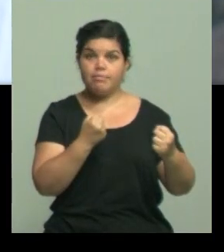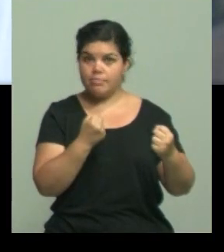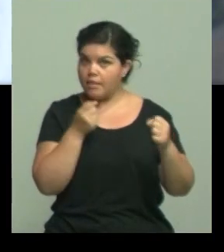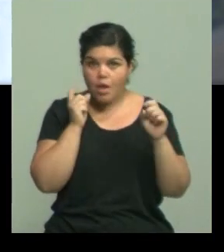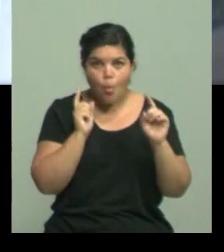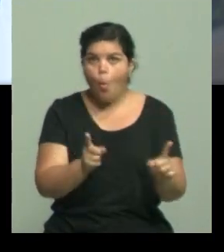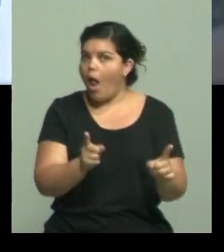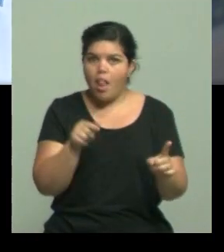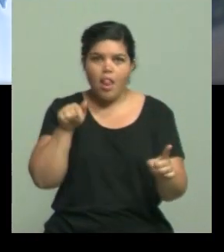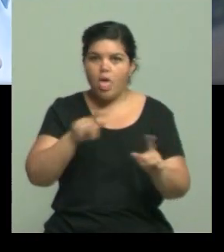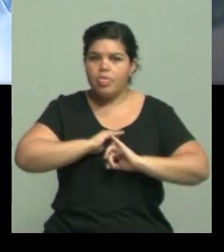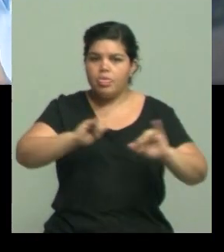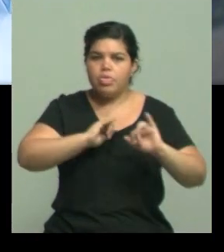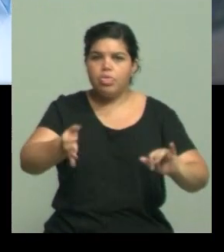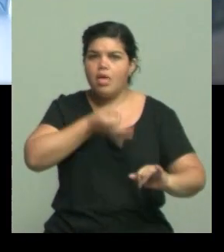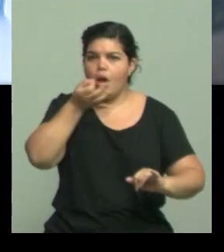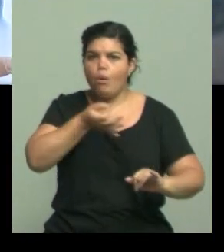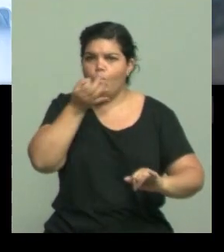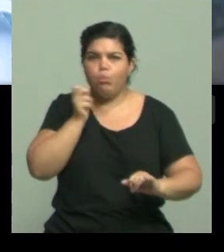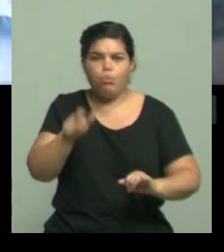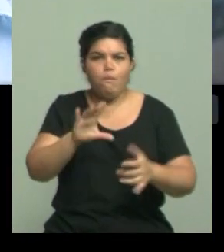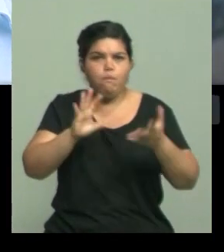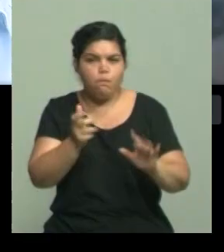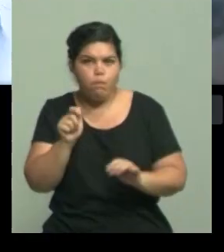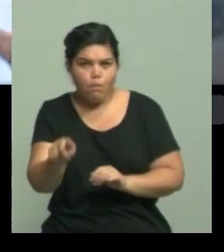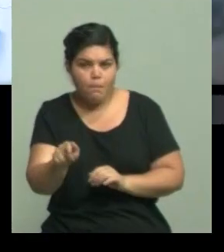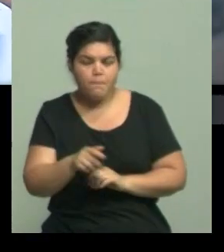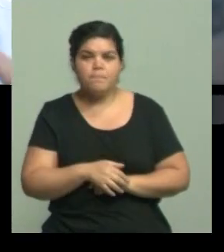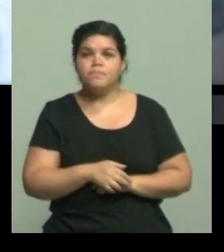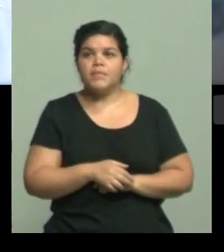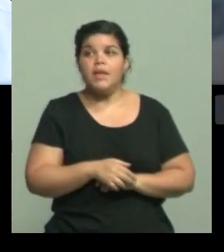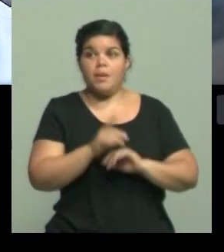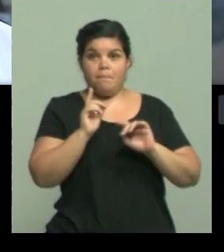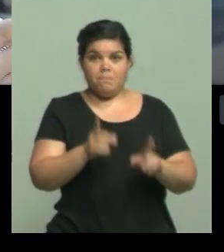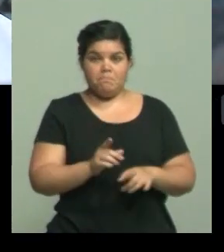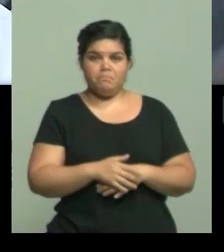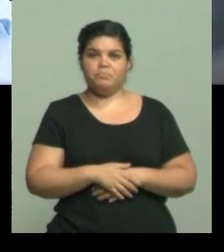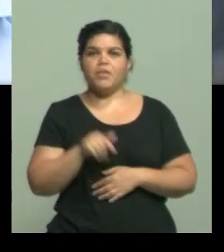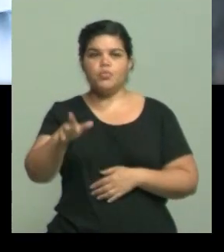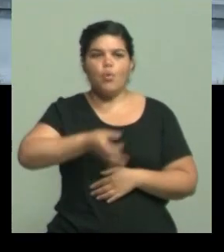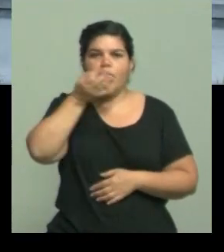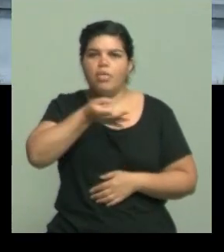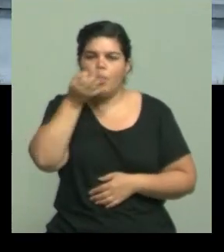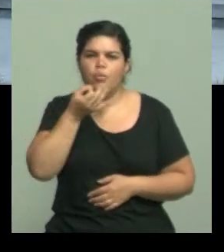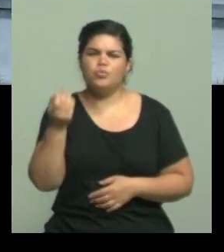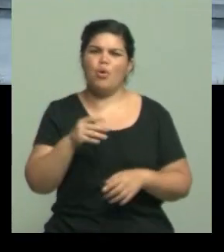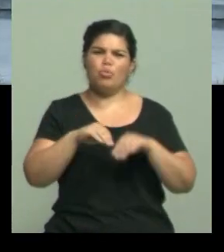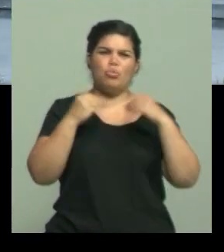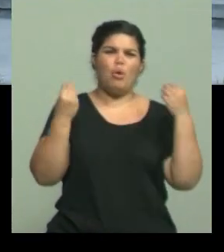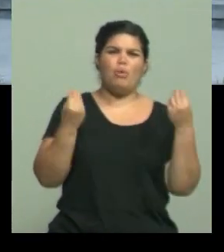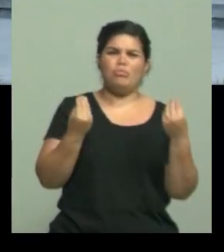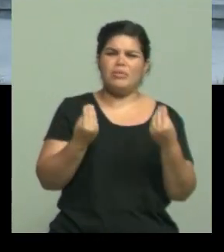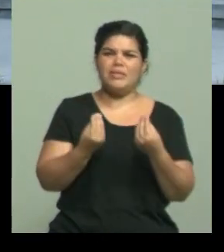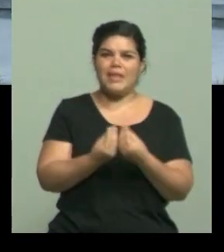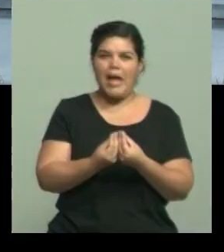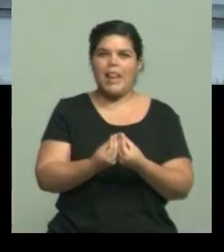Además, su discurso se mete en una circunstancia política donde había un desgaste muy, muy grande de todo lo contrario. Pues han sido 20